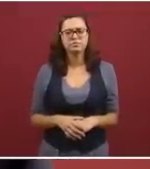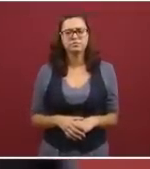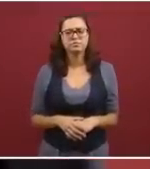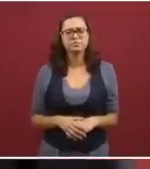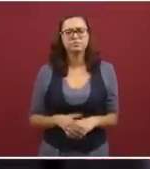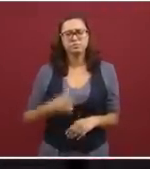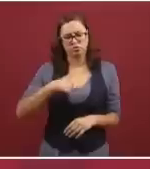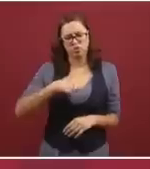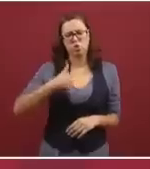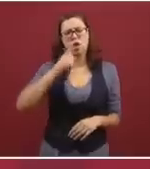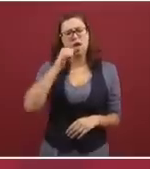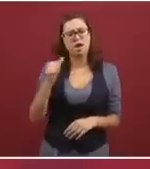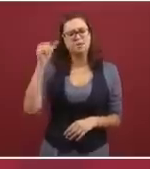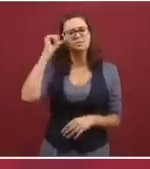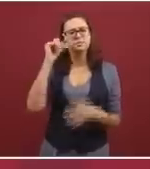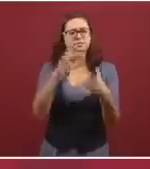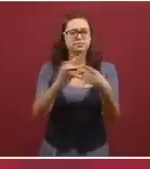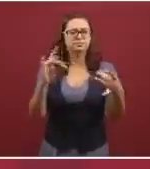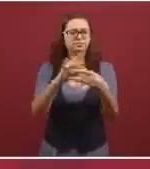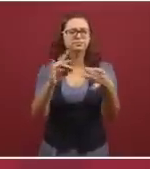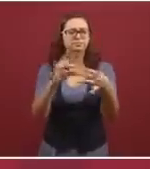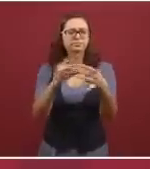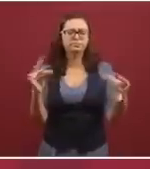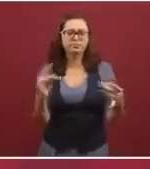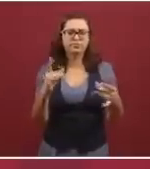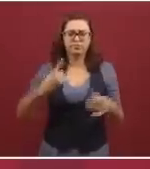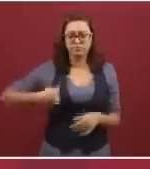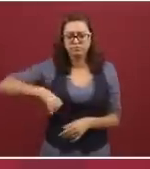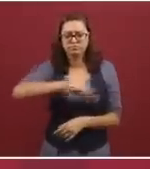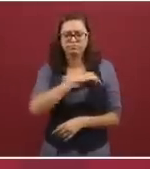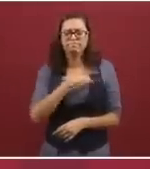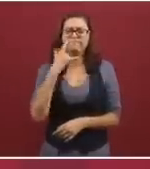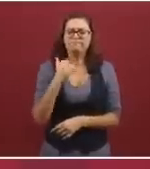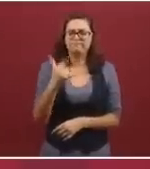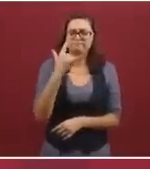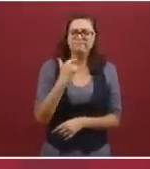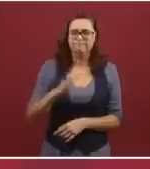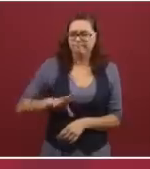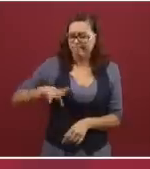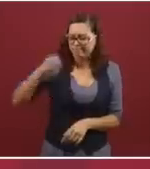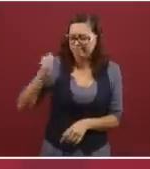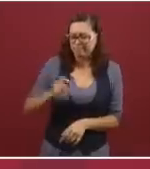esfuerzo importante que incluye desde luego